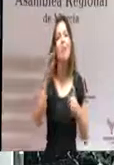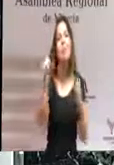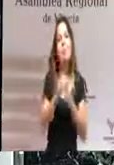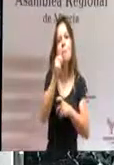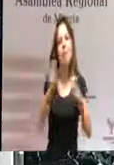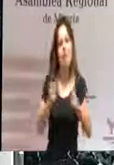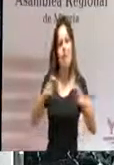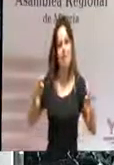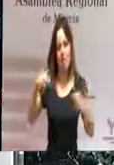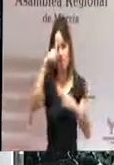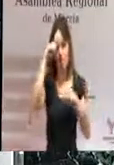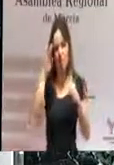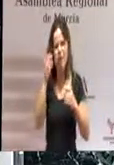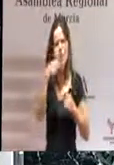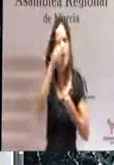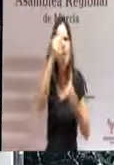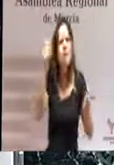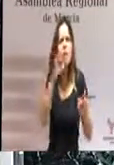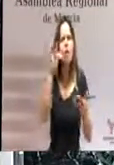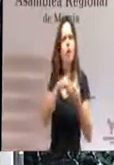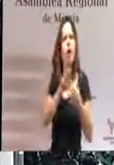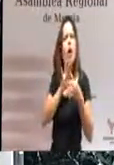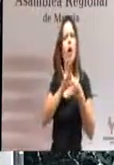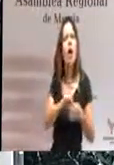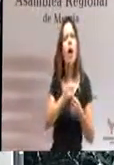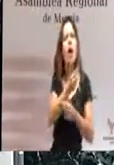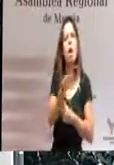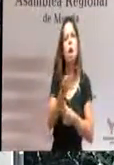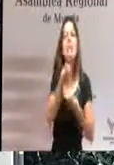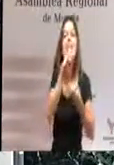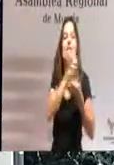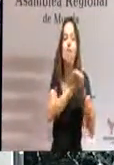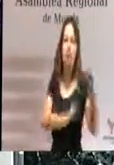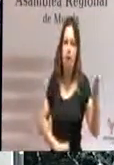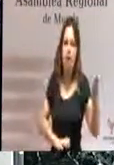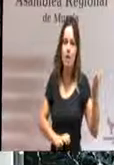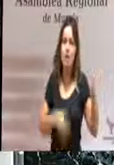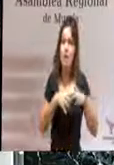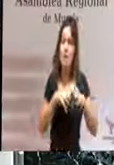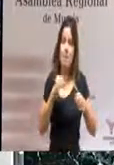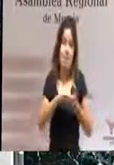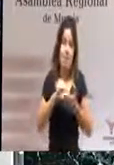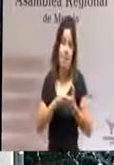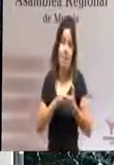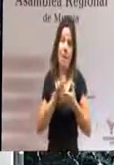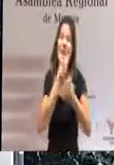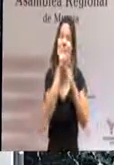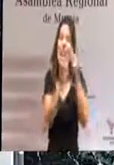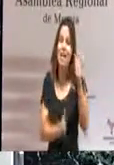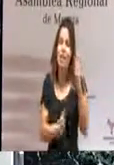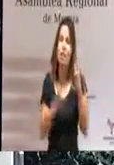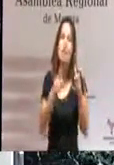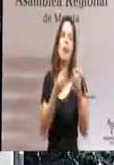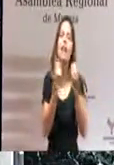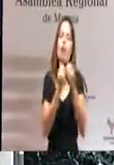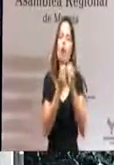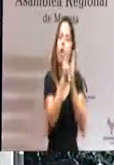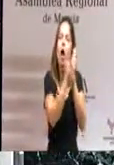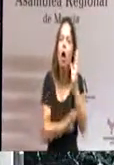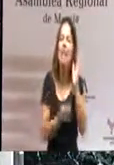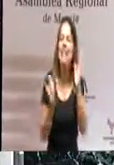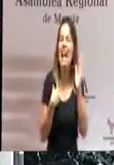personas. Se les olvida, al referirse a los distintos informes, la mayoría de ellos con datos y con cifras de